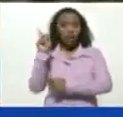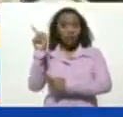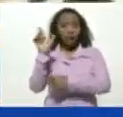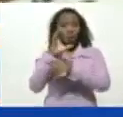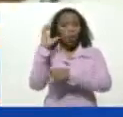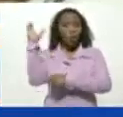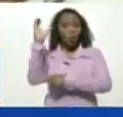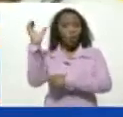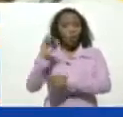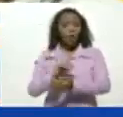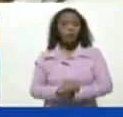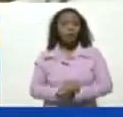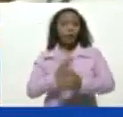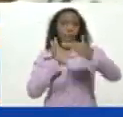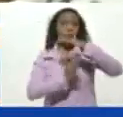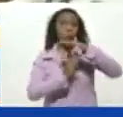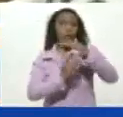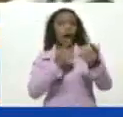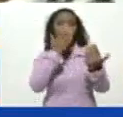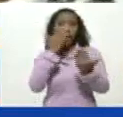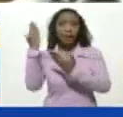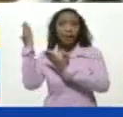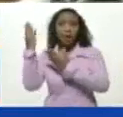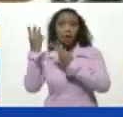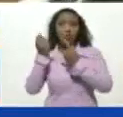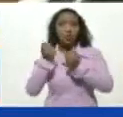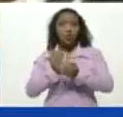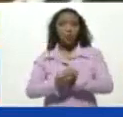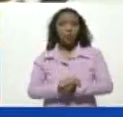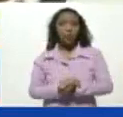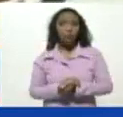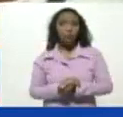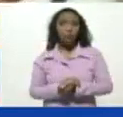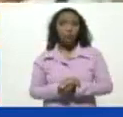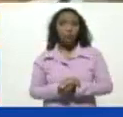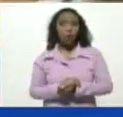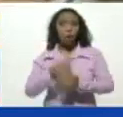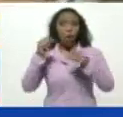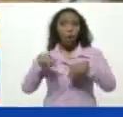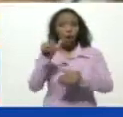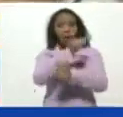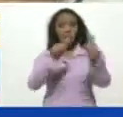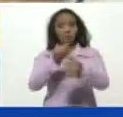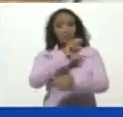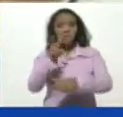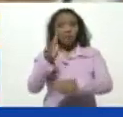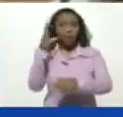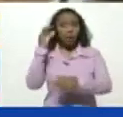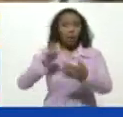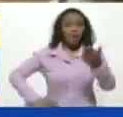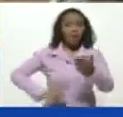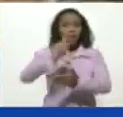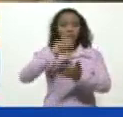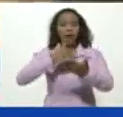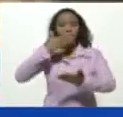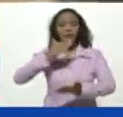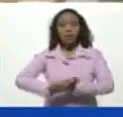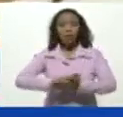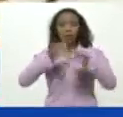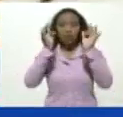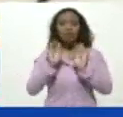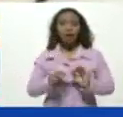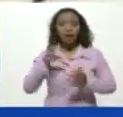¿verdad? Ahí están las cifras. Hoy la vicepresidenta de la República firmó una carta oficial del